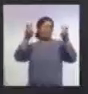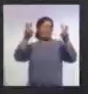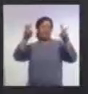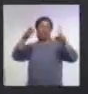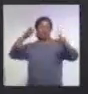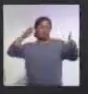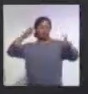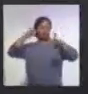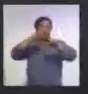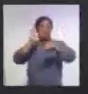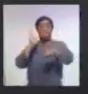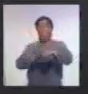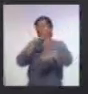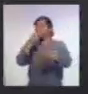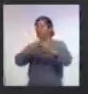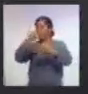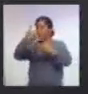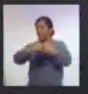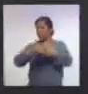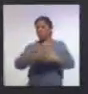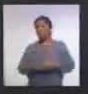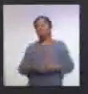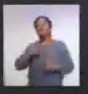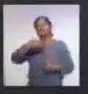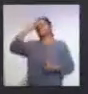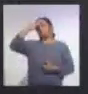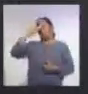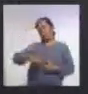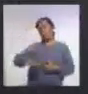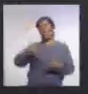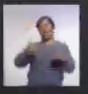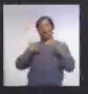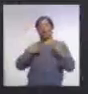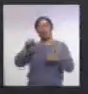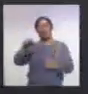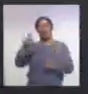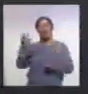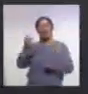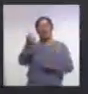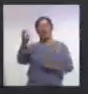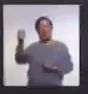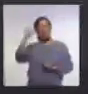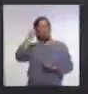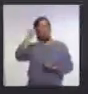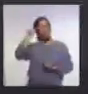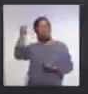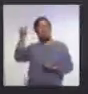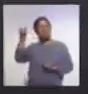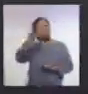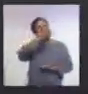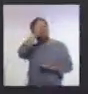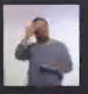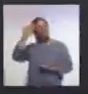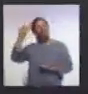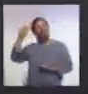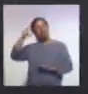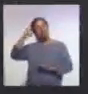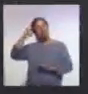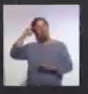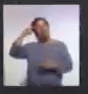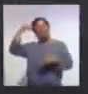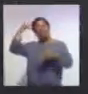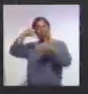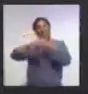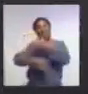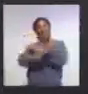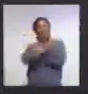este proyecto. Sabemos bien que los jóvenes tienen una idea, algunos muy, muy vaga, algunos muy grande de que estos 500 años.